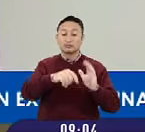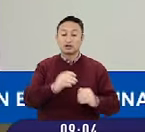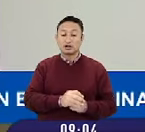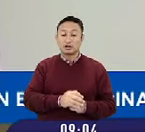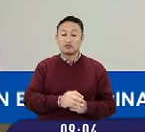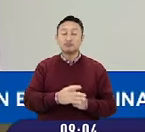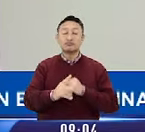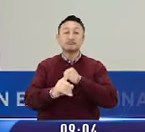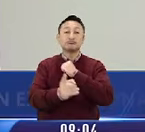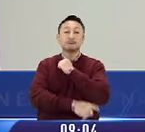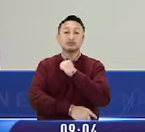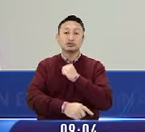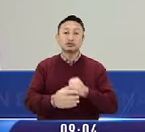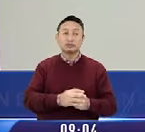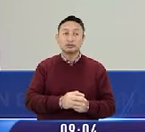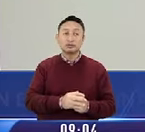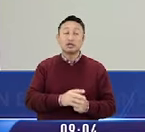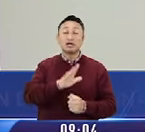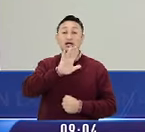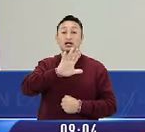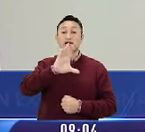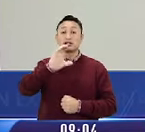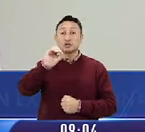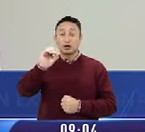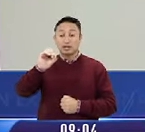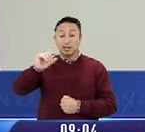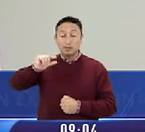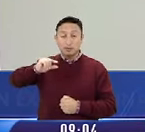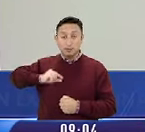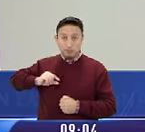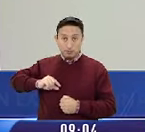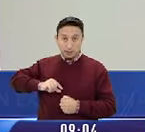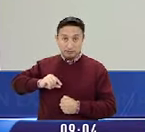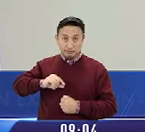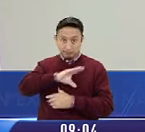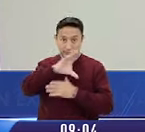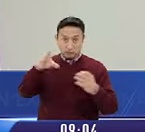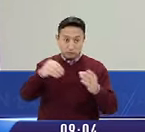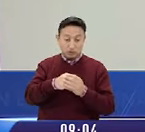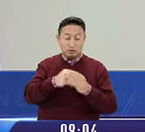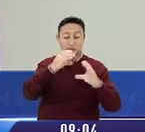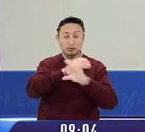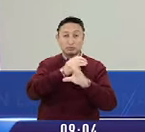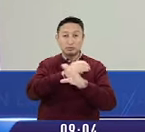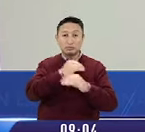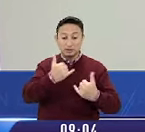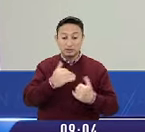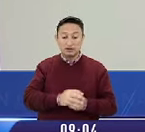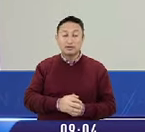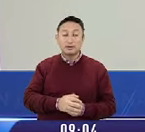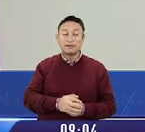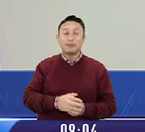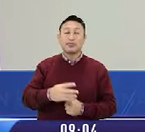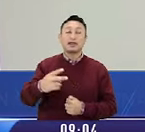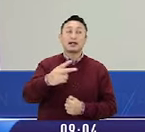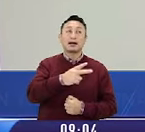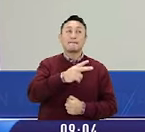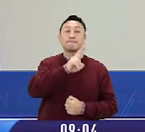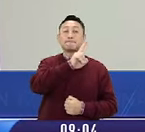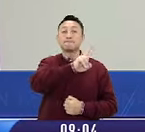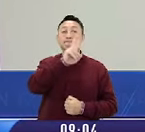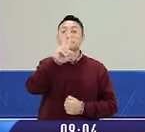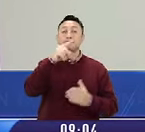sanción de multa equivalente a 50 salarios básicos unificados calculados a la fecha del cometimiento de la infracción en materia del